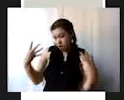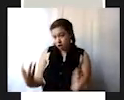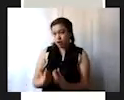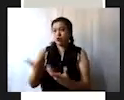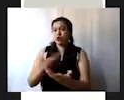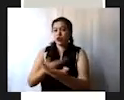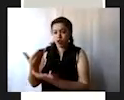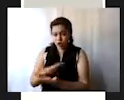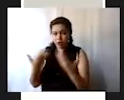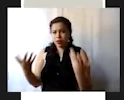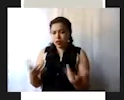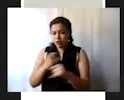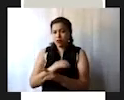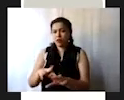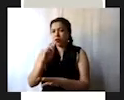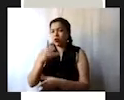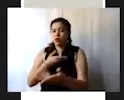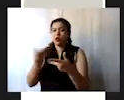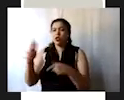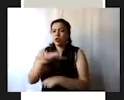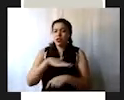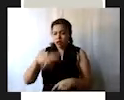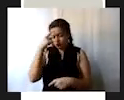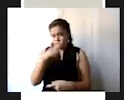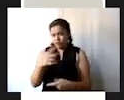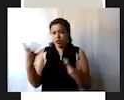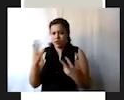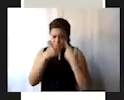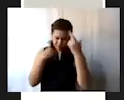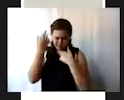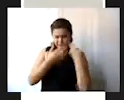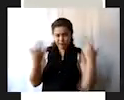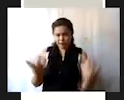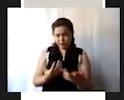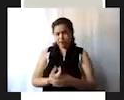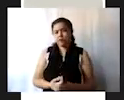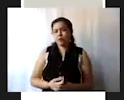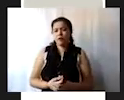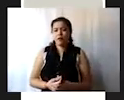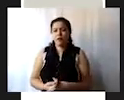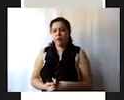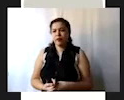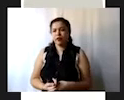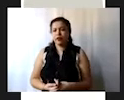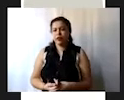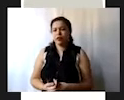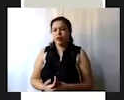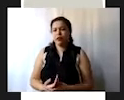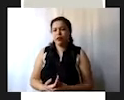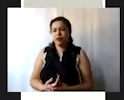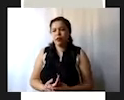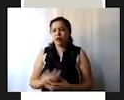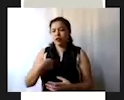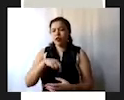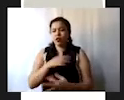de mejor forma la información y los espacios donde esto está siendo revisado, porque pues a fin de cuentas somos parte